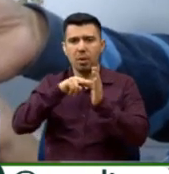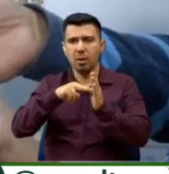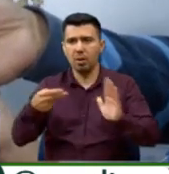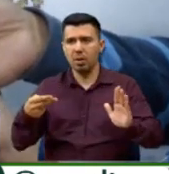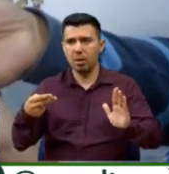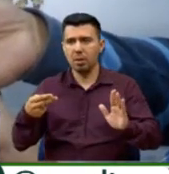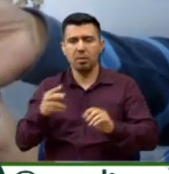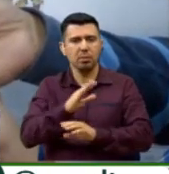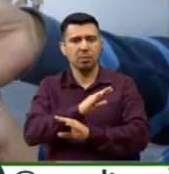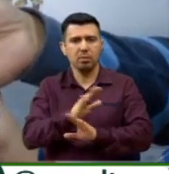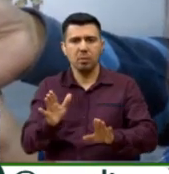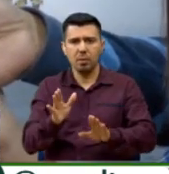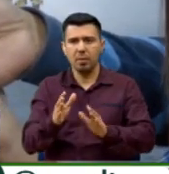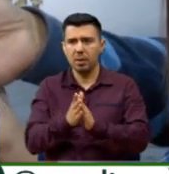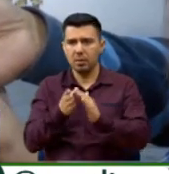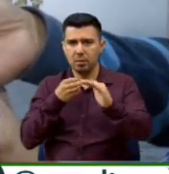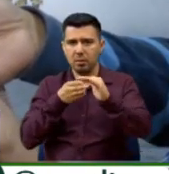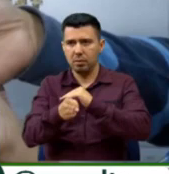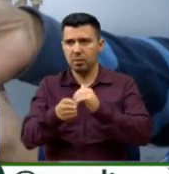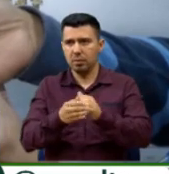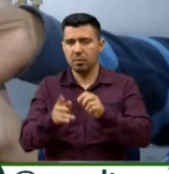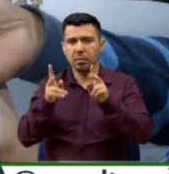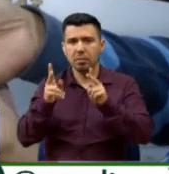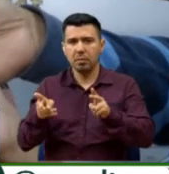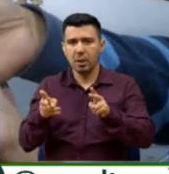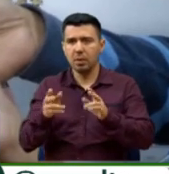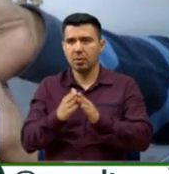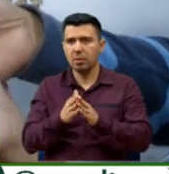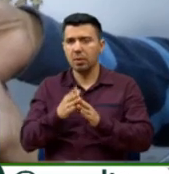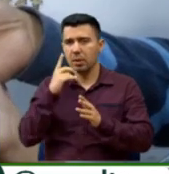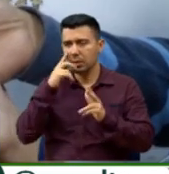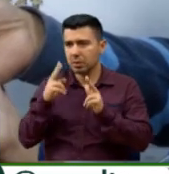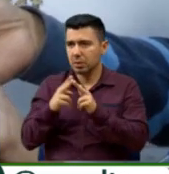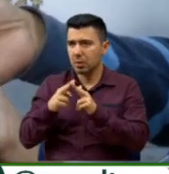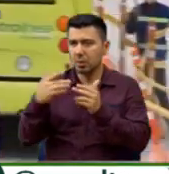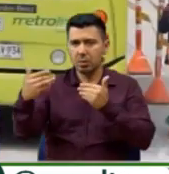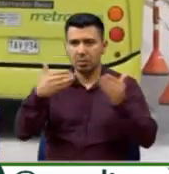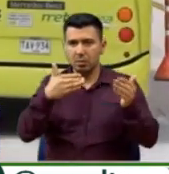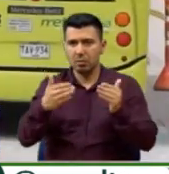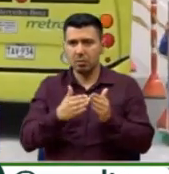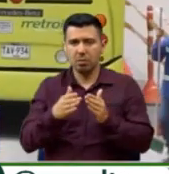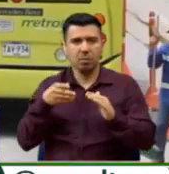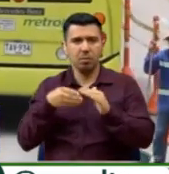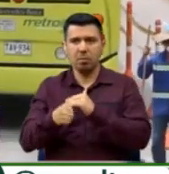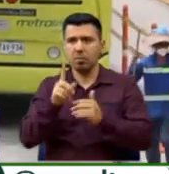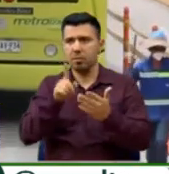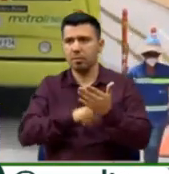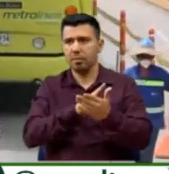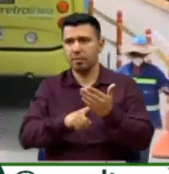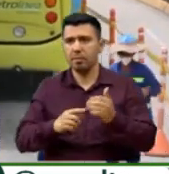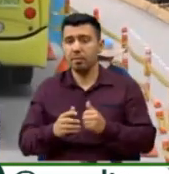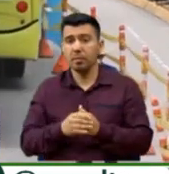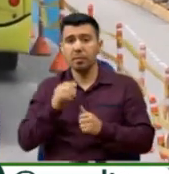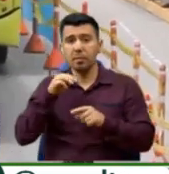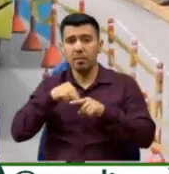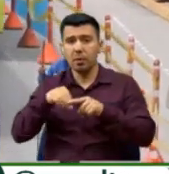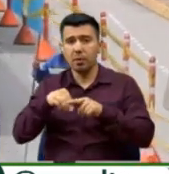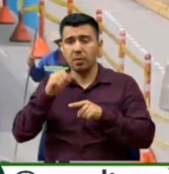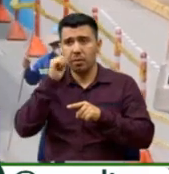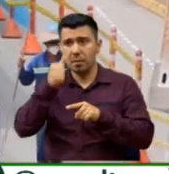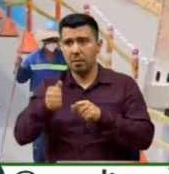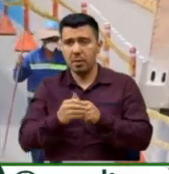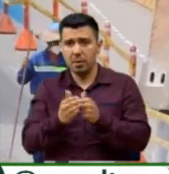idea es no permitir el ingreso de personas ajenas al proceso del evento. Metrolínea pondrá desde mañana un